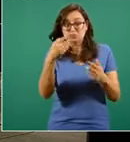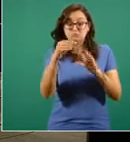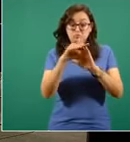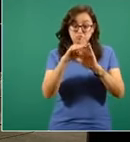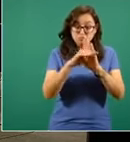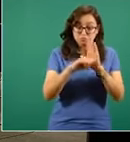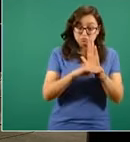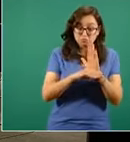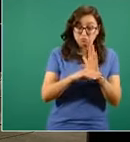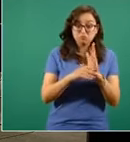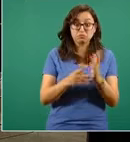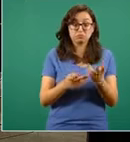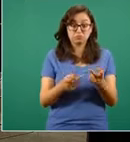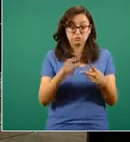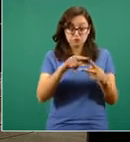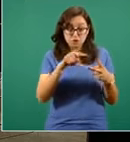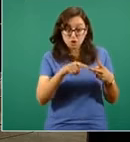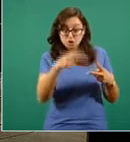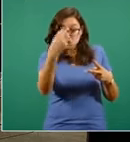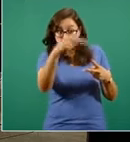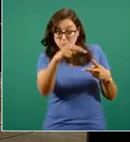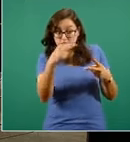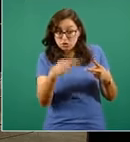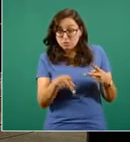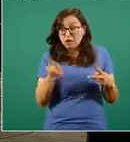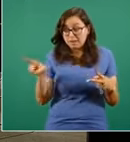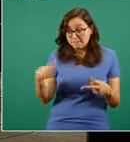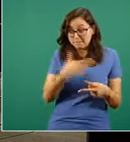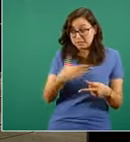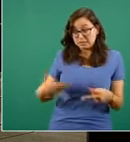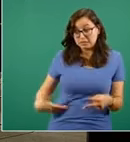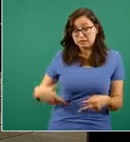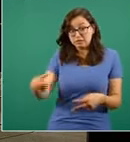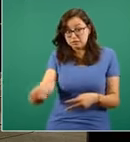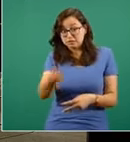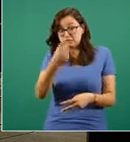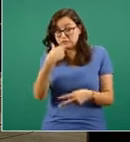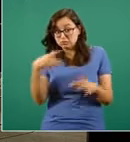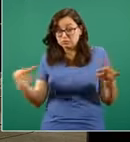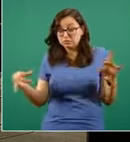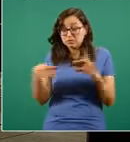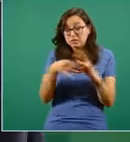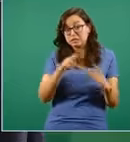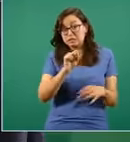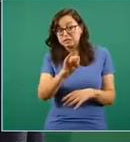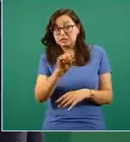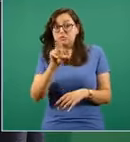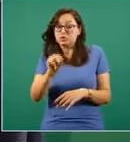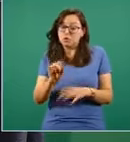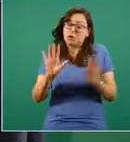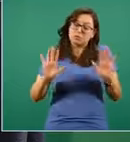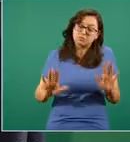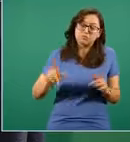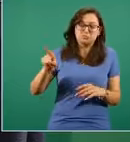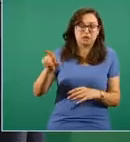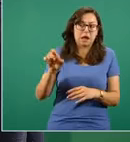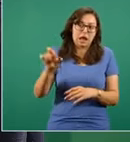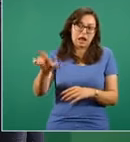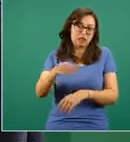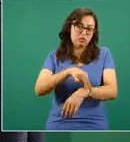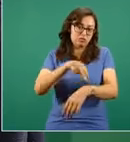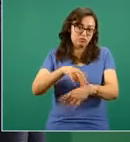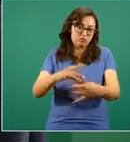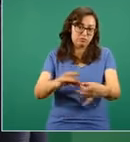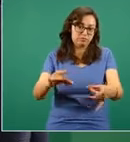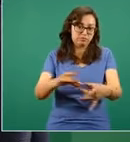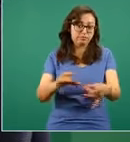y específicamente ya con el nombre del tratamiento fue en los que el señor presidente tuvo la oportunidad de ingresar. Recordemos que el señor presidente